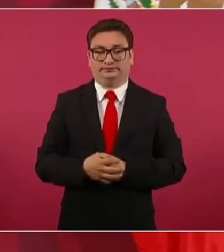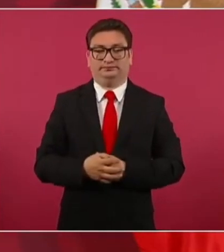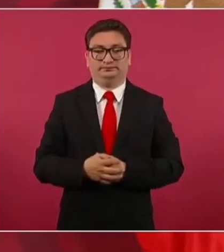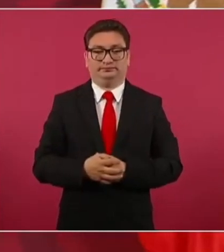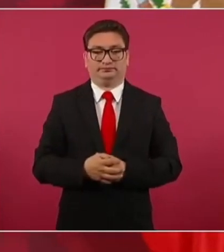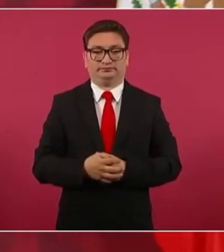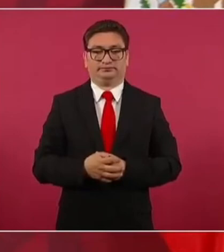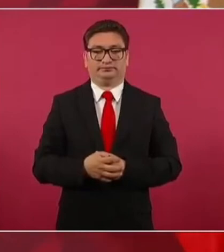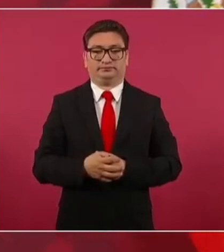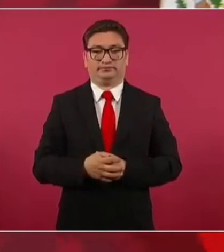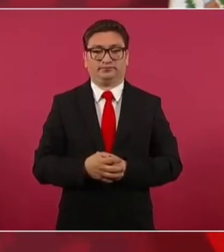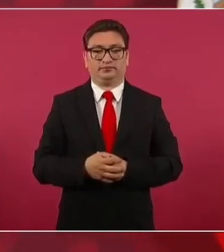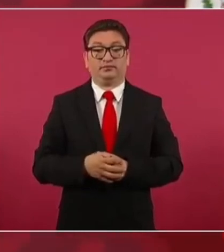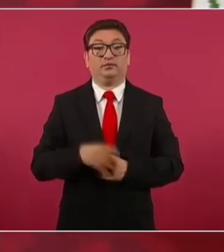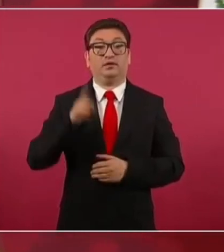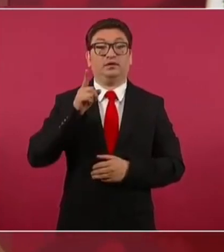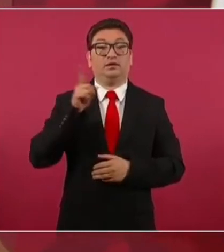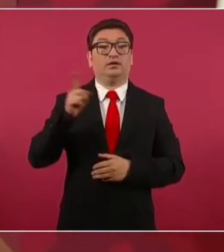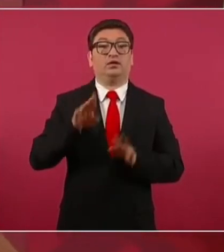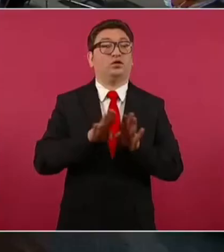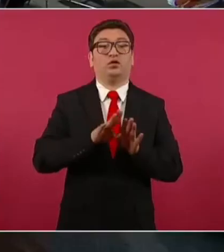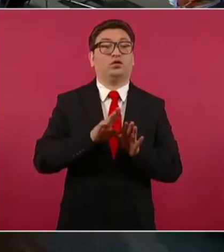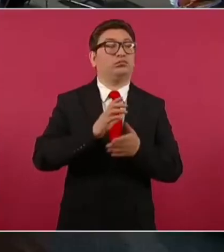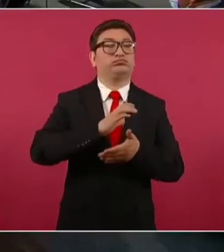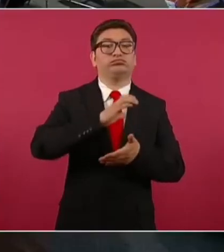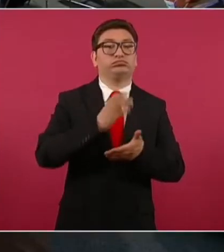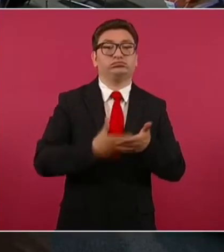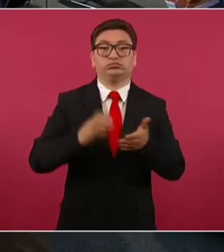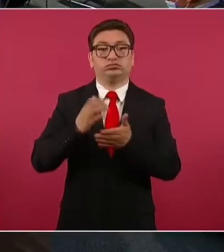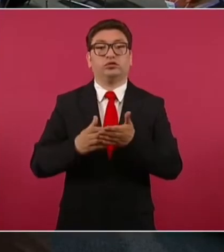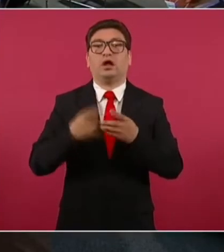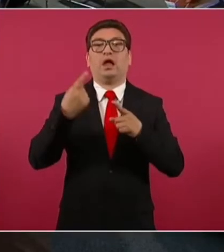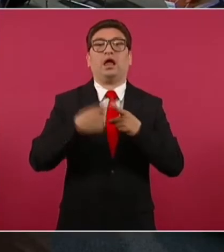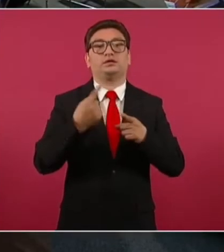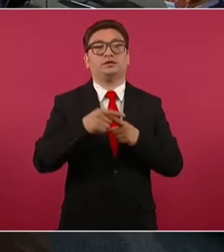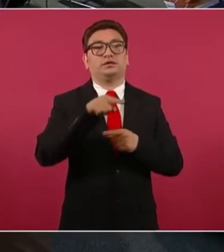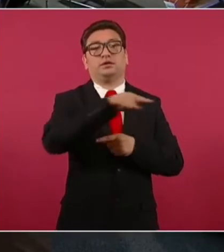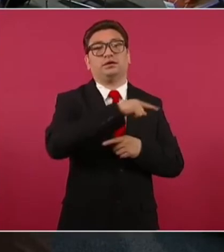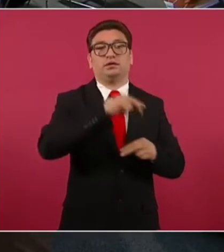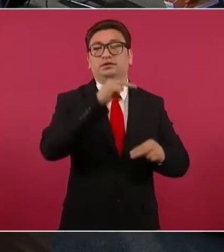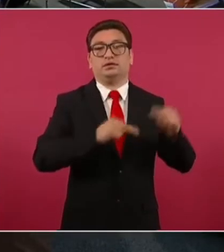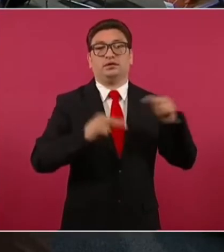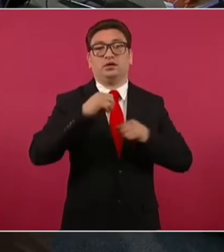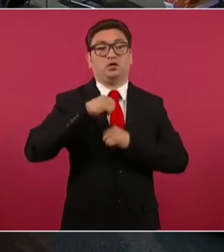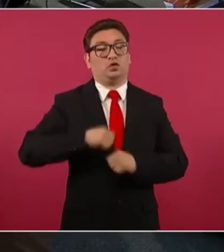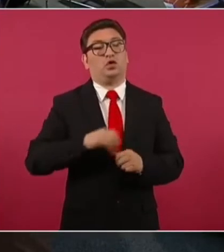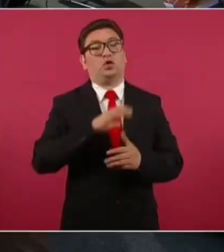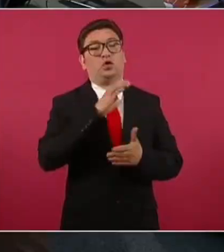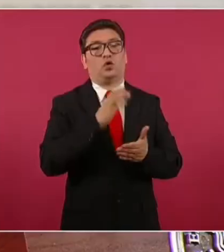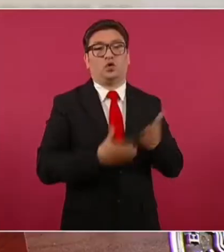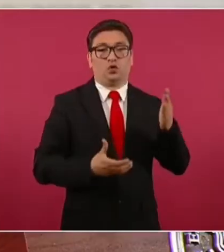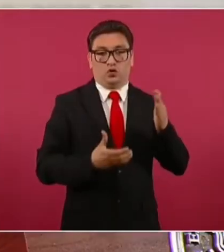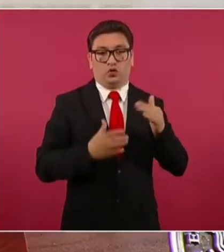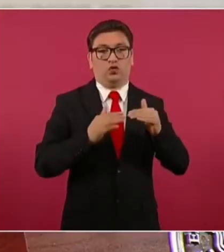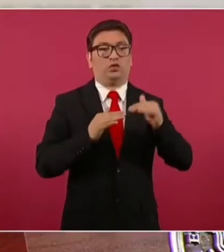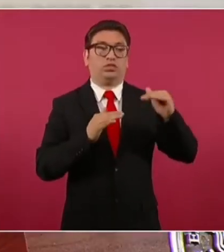hasta contrataban a los altos funcionarios públicos, a los más elevados, los convertían en